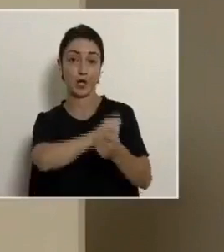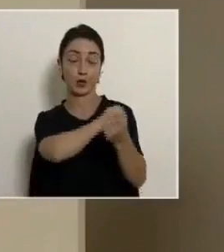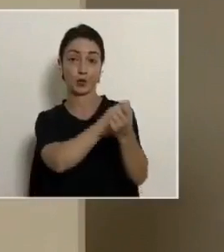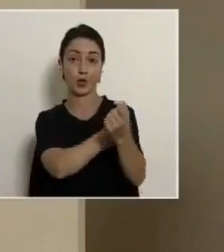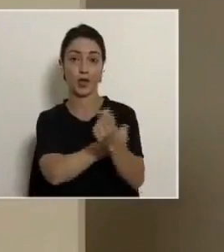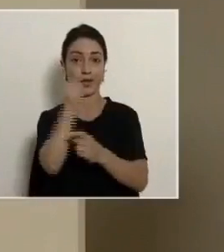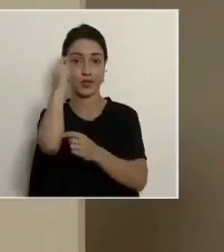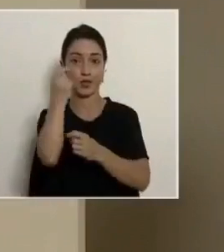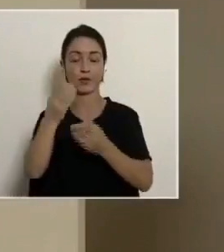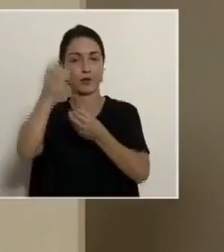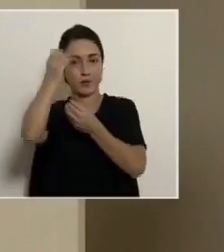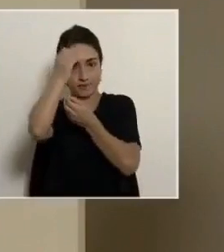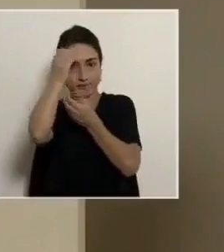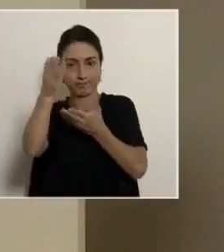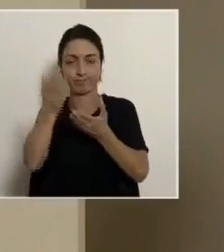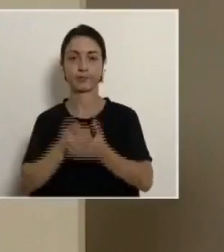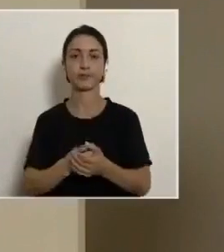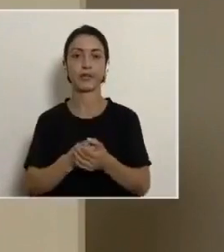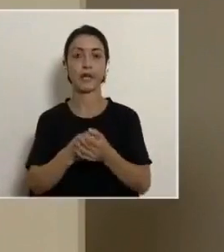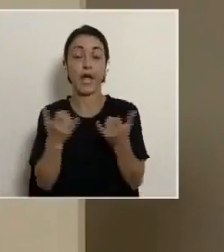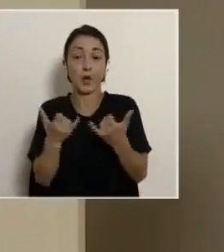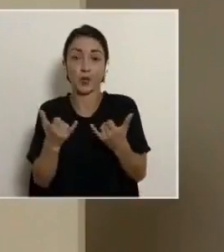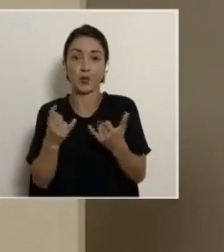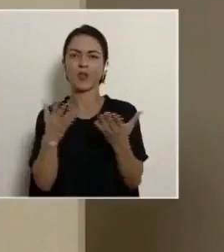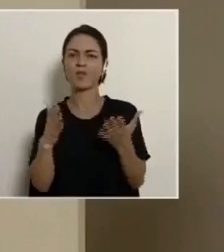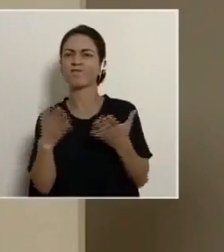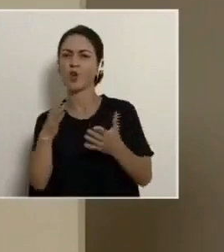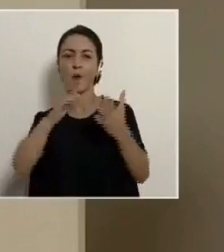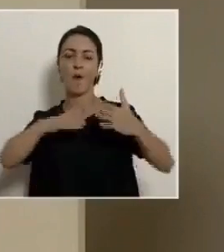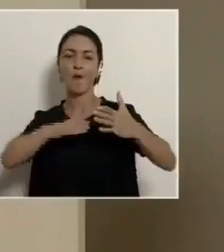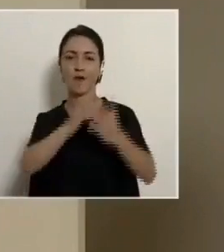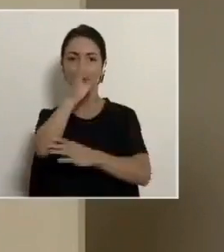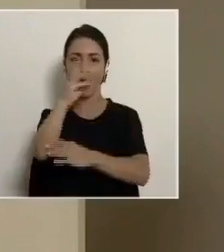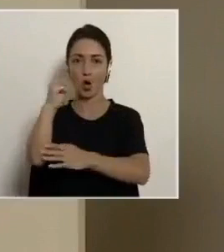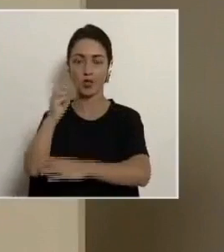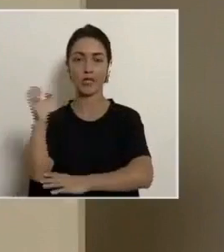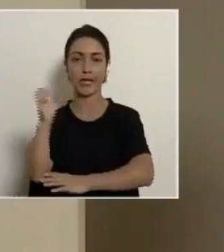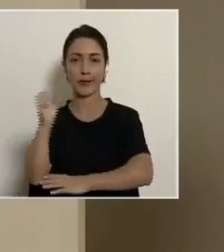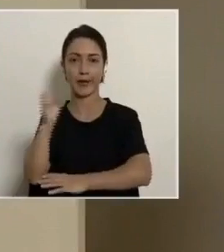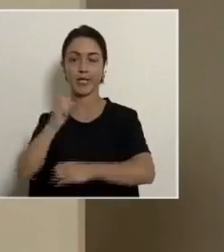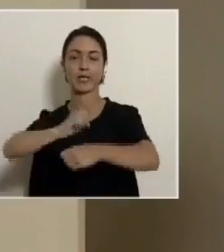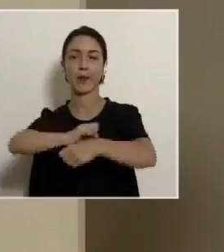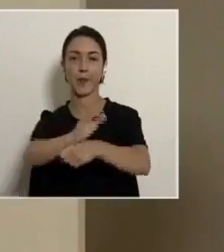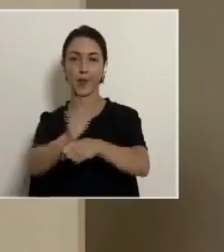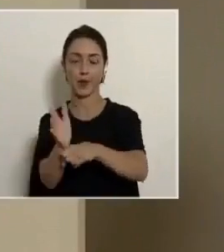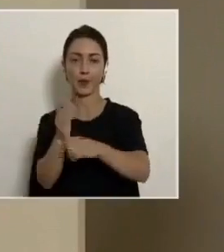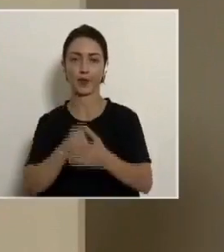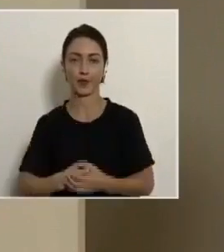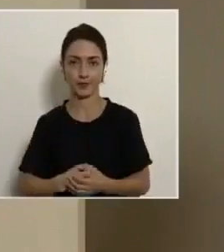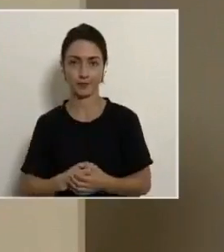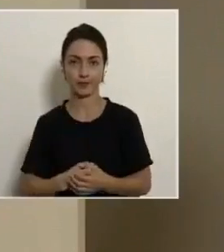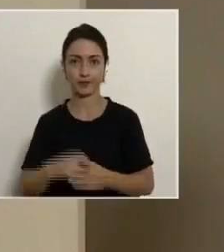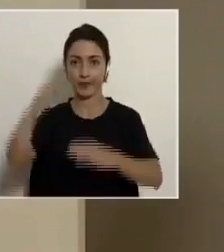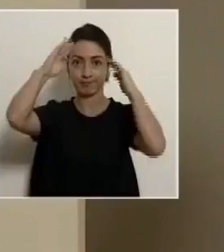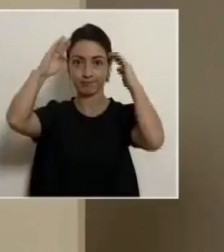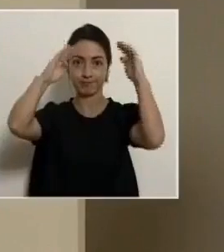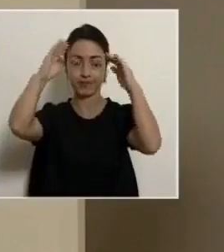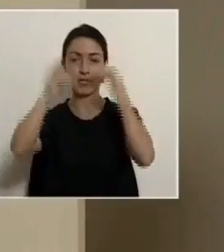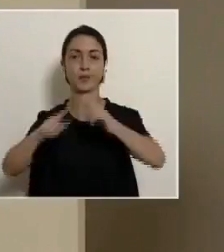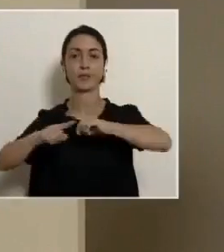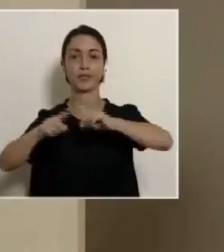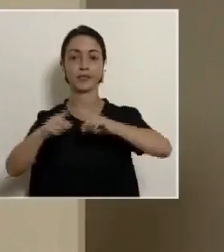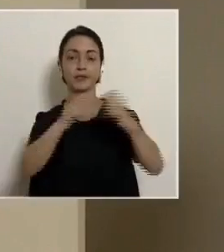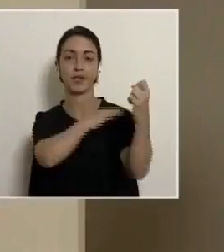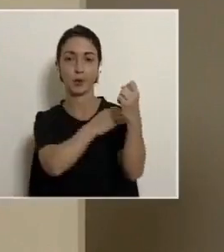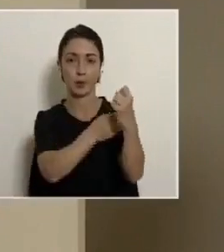nos darán el balance y actualización de cómo Costa Rica enfrenta la emergencia por el COVID-19. Saludamos a las autoridades